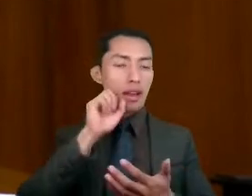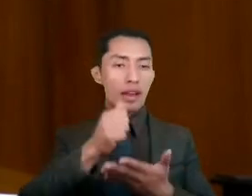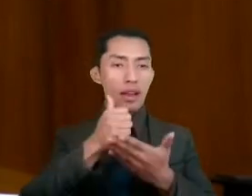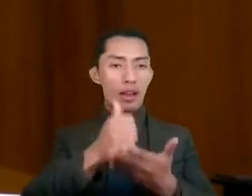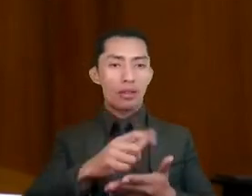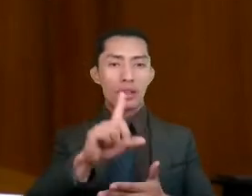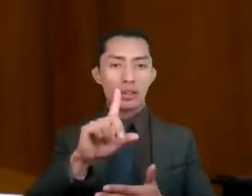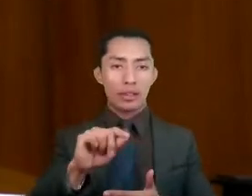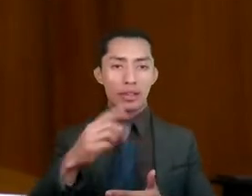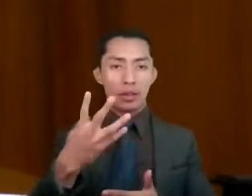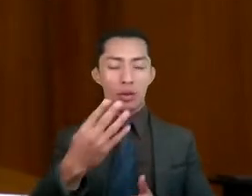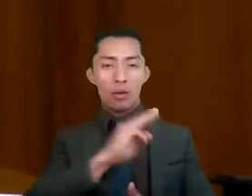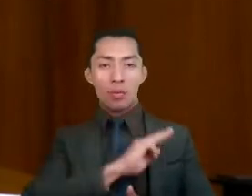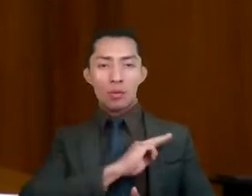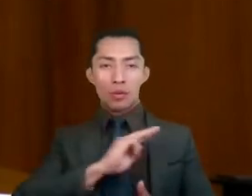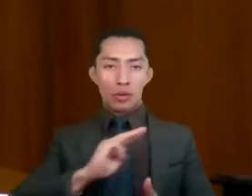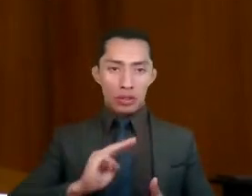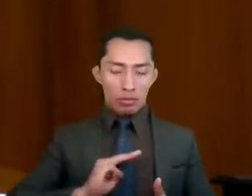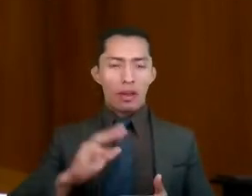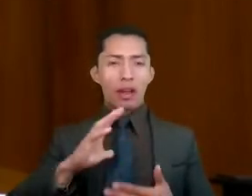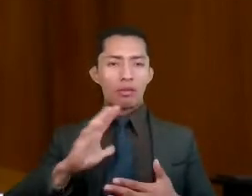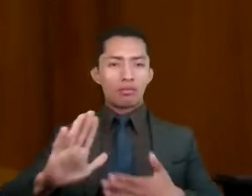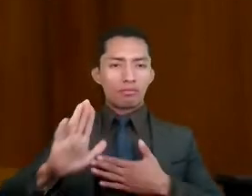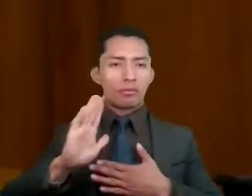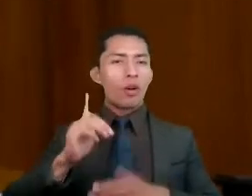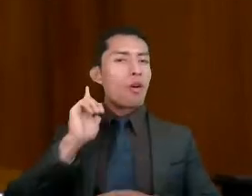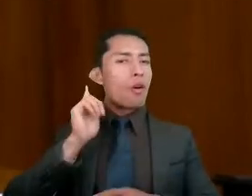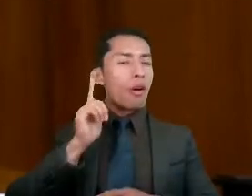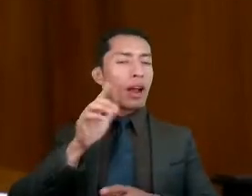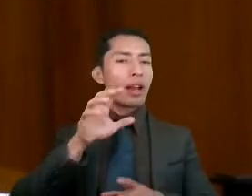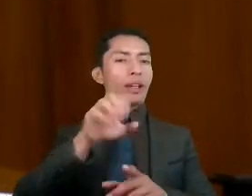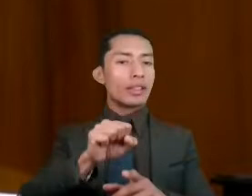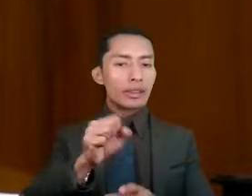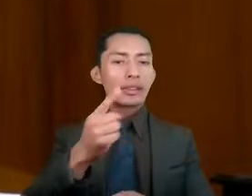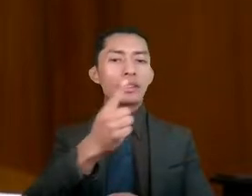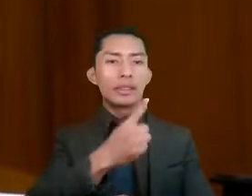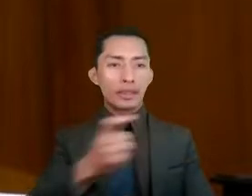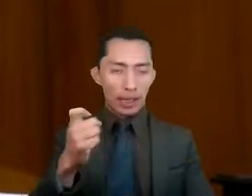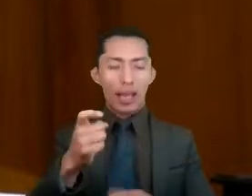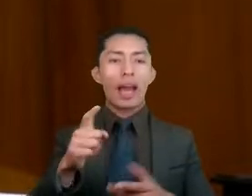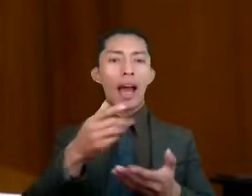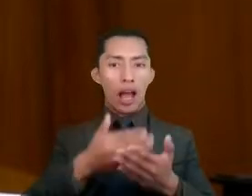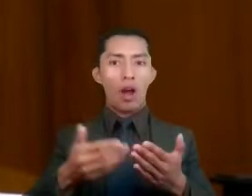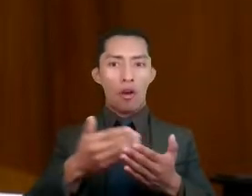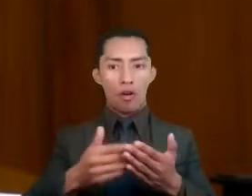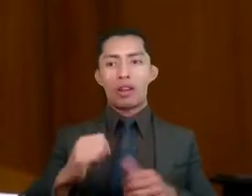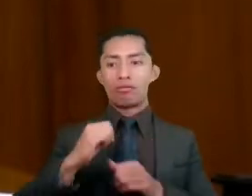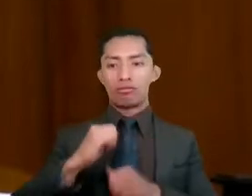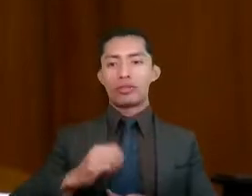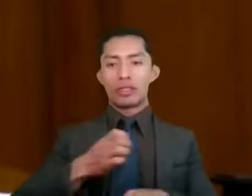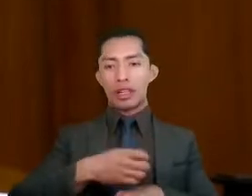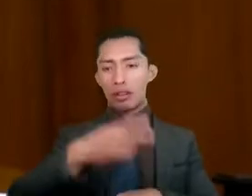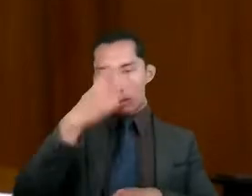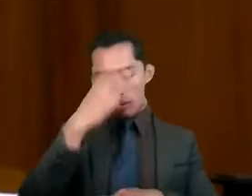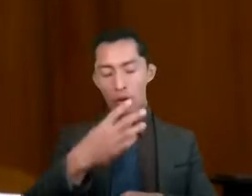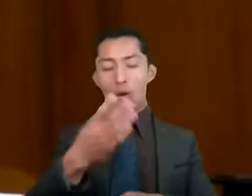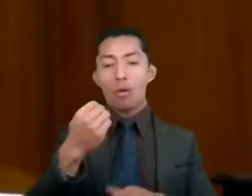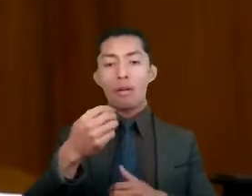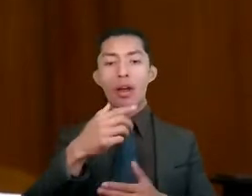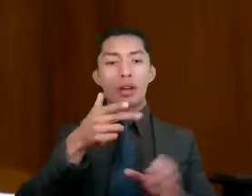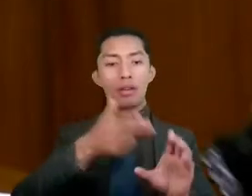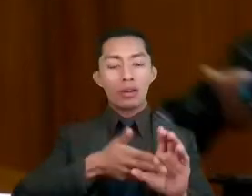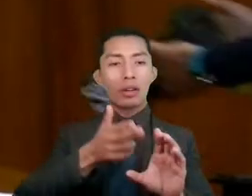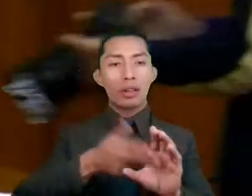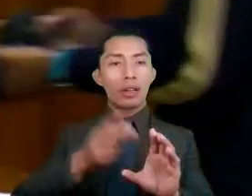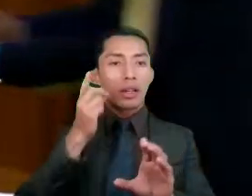74 municipios. El compromiso es llegar al 100 a concluir esta administración. 9 refugios, la